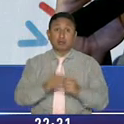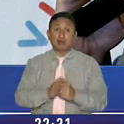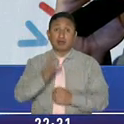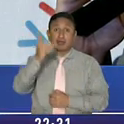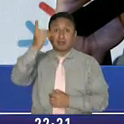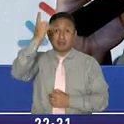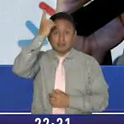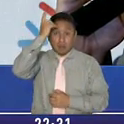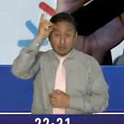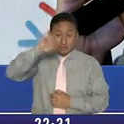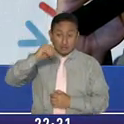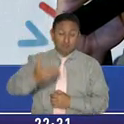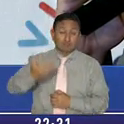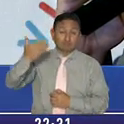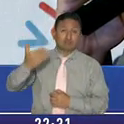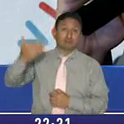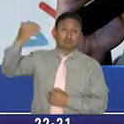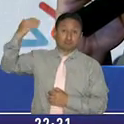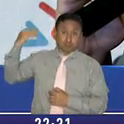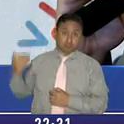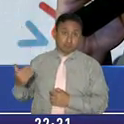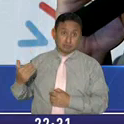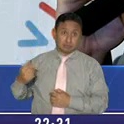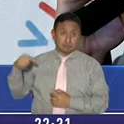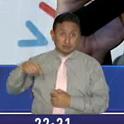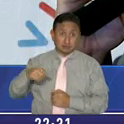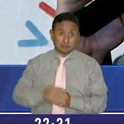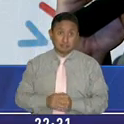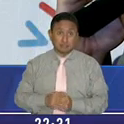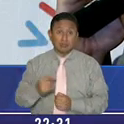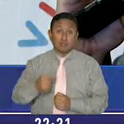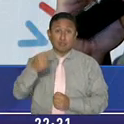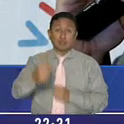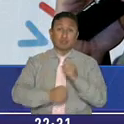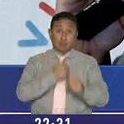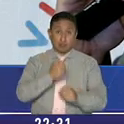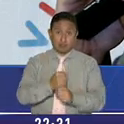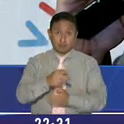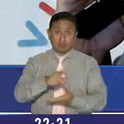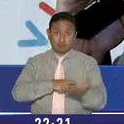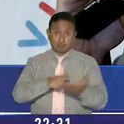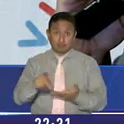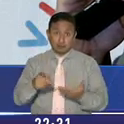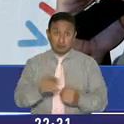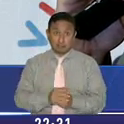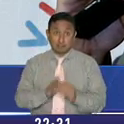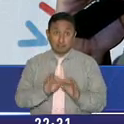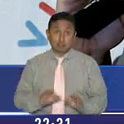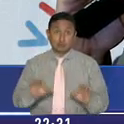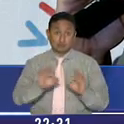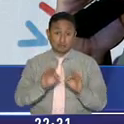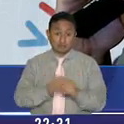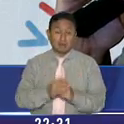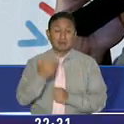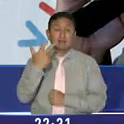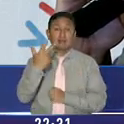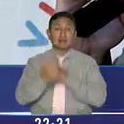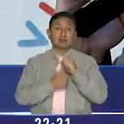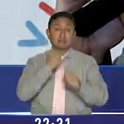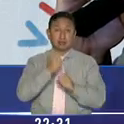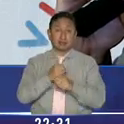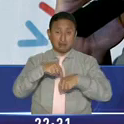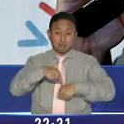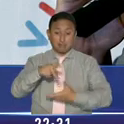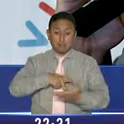se arrastra de años anteriores y que tiene que ser solucionada en estos próximos años. Vale recalcar que en 3 años a esa clínica le